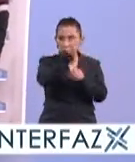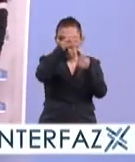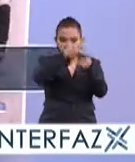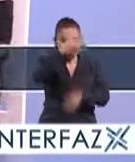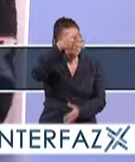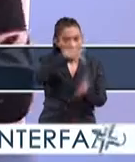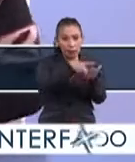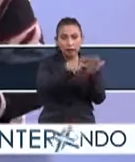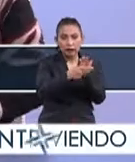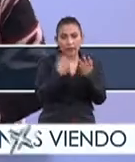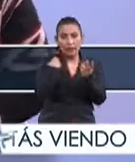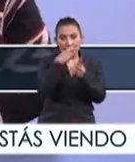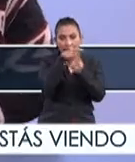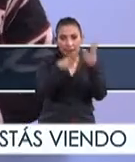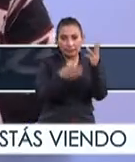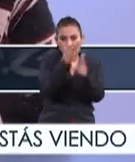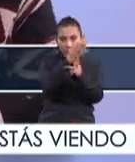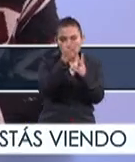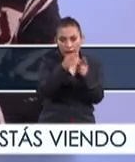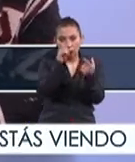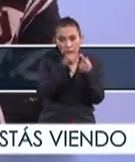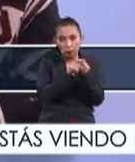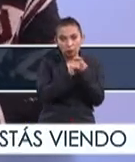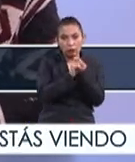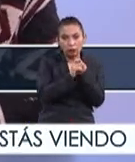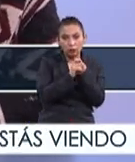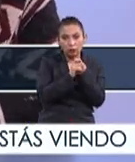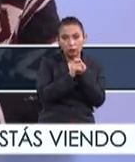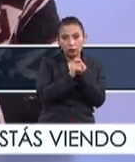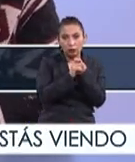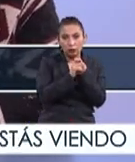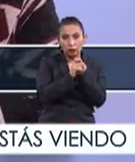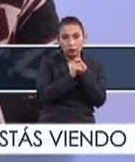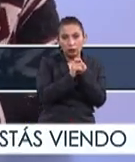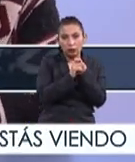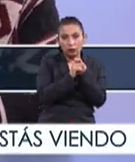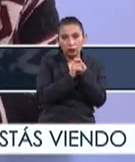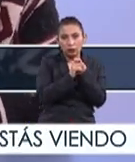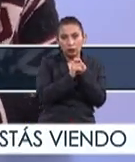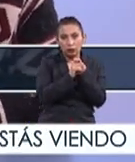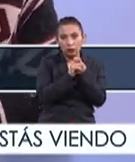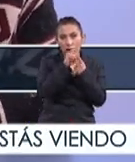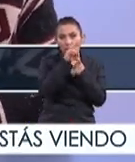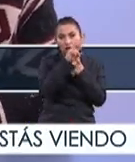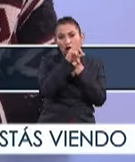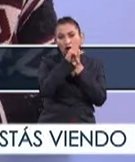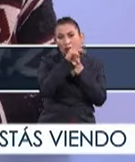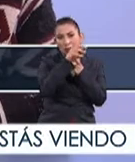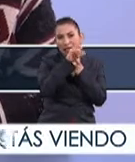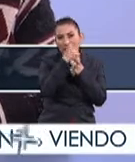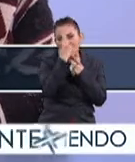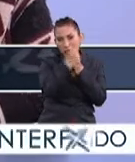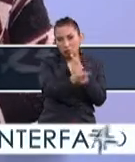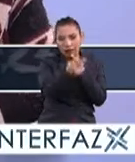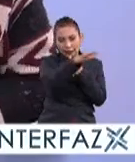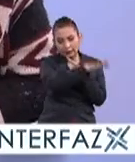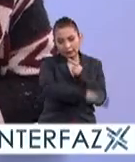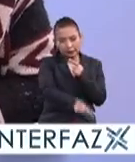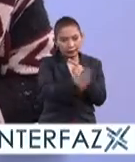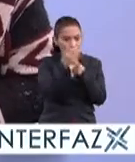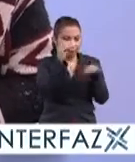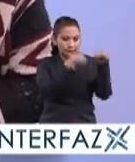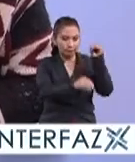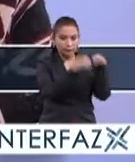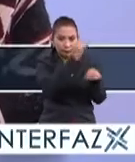información. El proyecto se divide en 3 fases, una de ellas es un volumen 1, que es la pieza escénica y toda